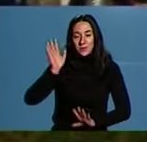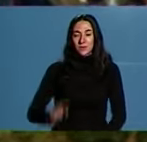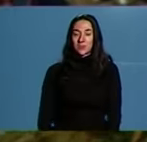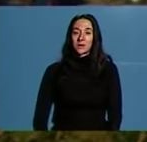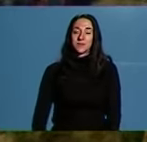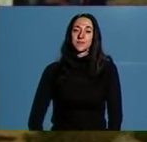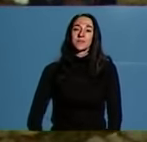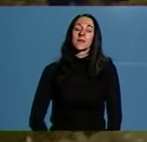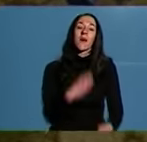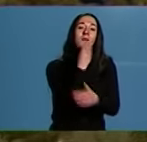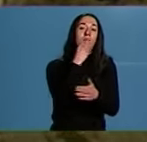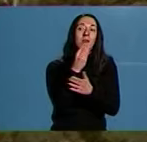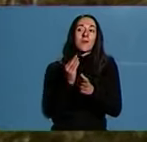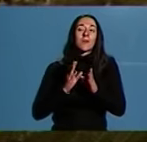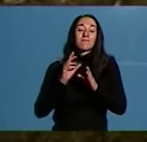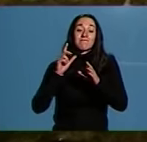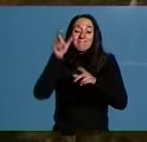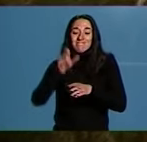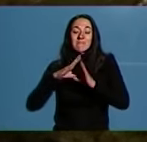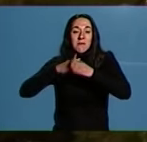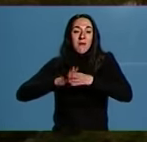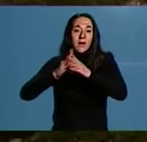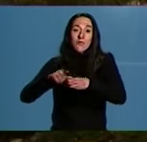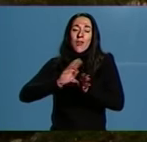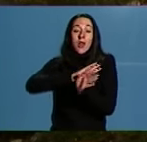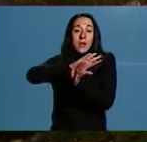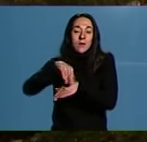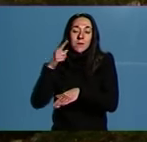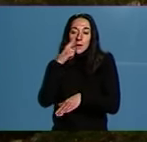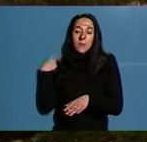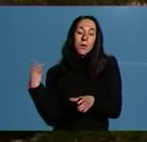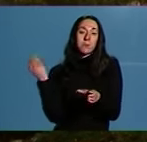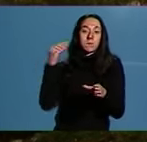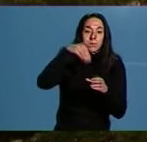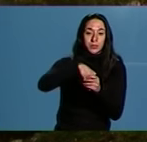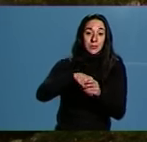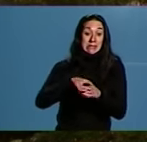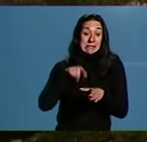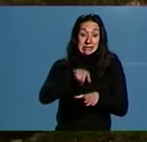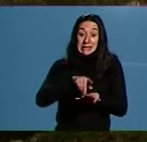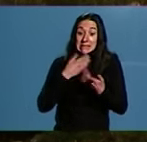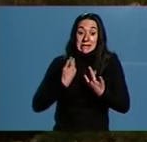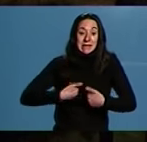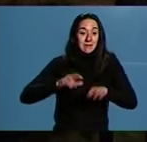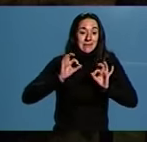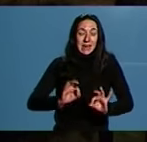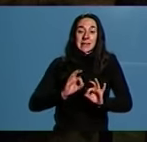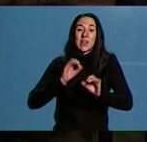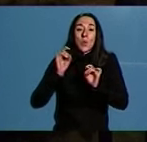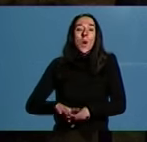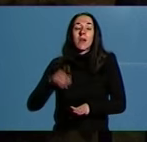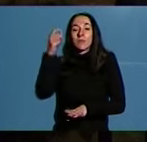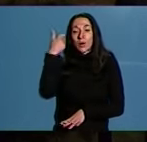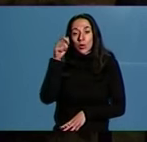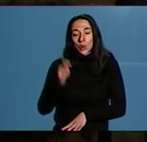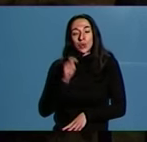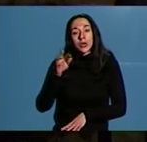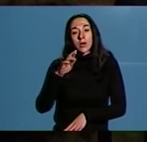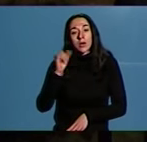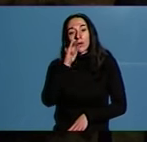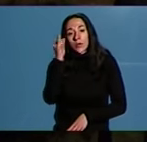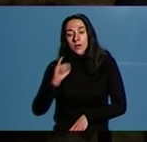A figura do barqueiro foi a última a incorporarse ao Belén o ano pasado. Desde entón, o Nacemento quedou tal e como deixou montado José Rodríguez. En total, son medio centenar